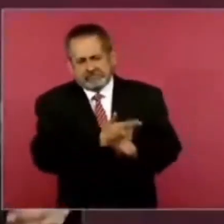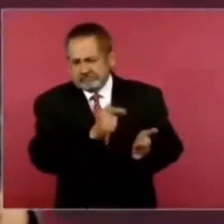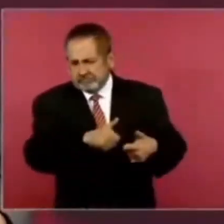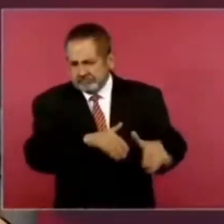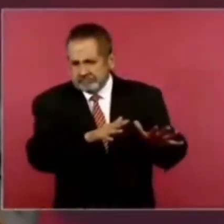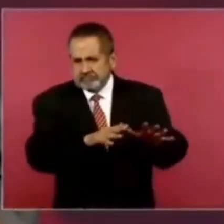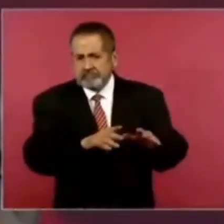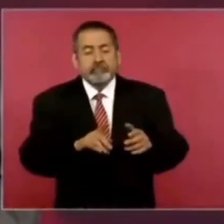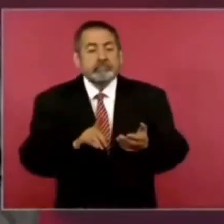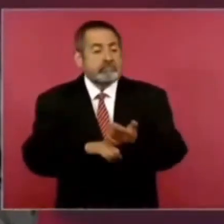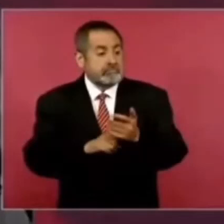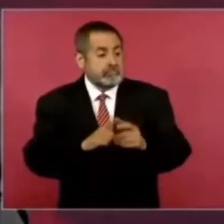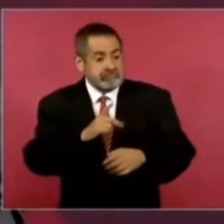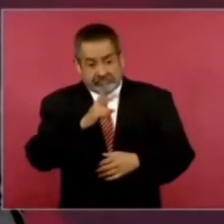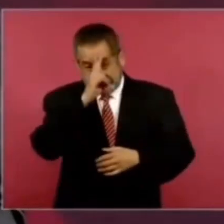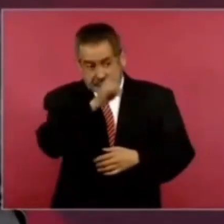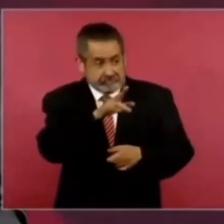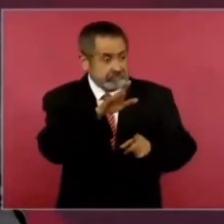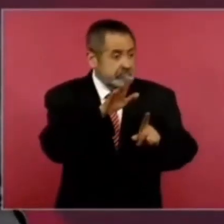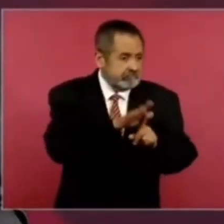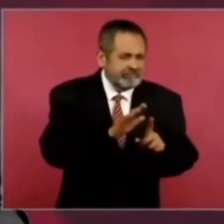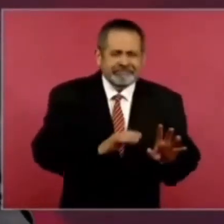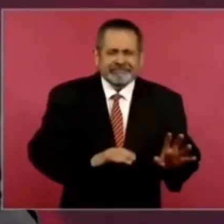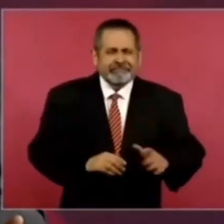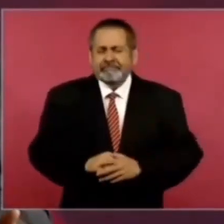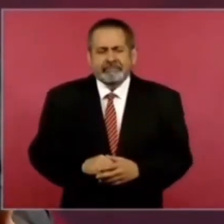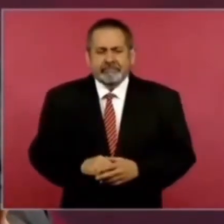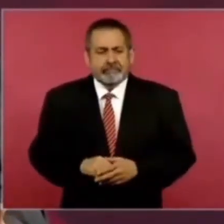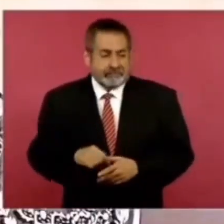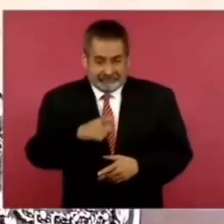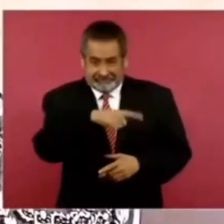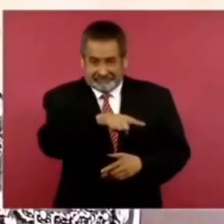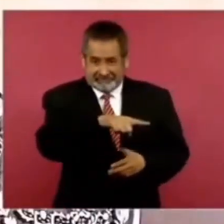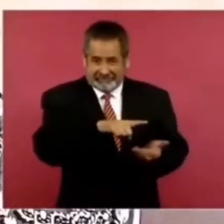perjudica a quien actúa